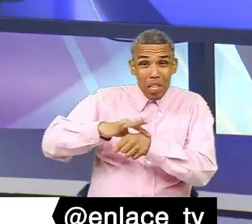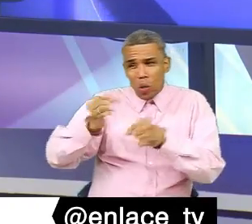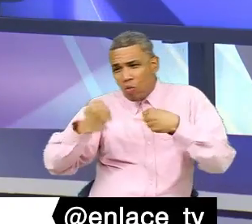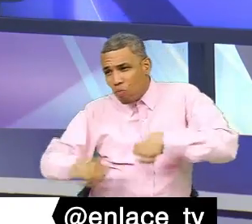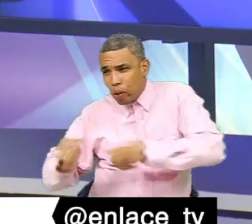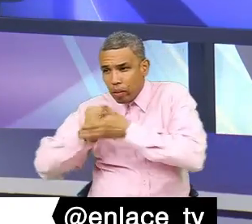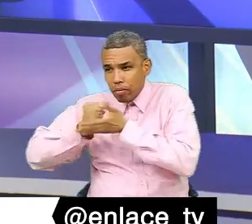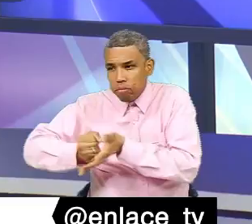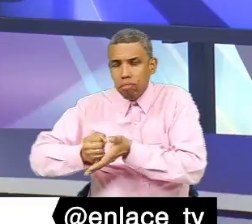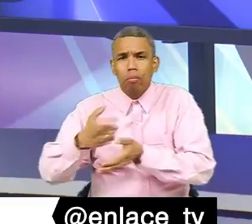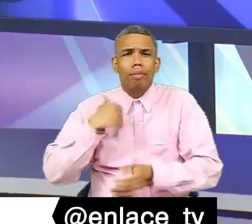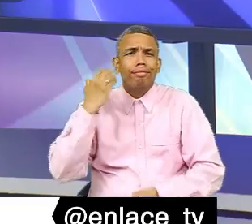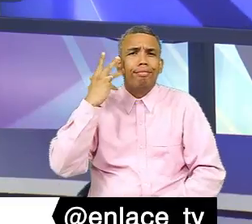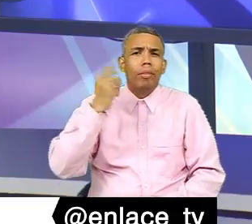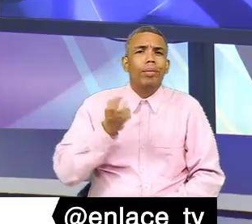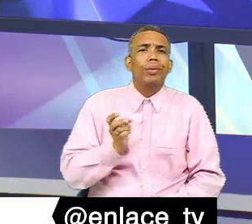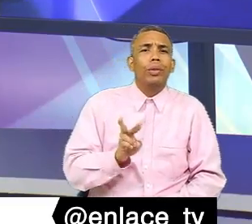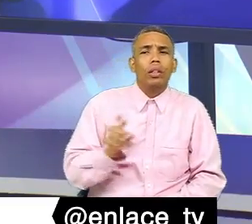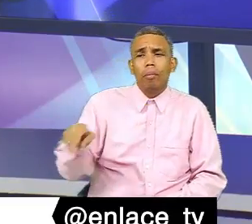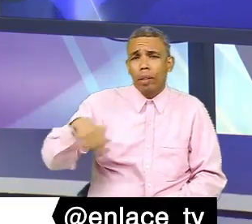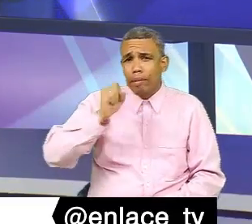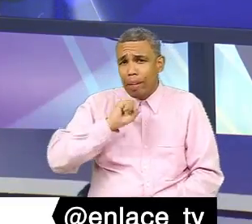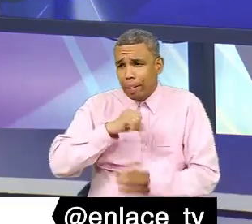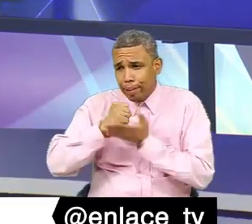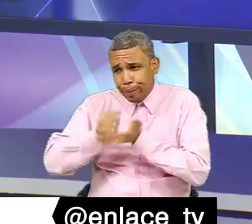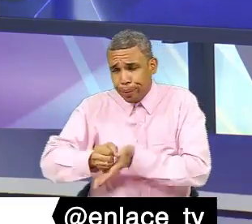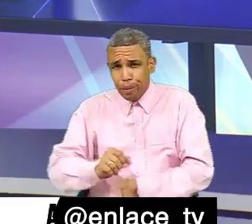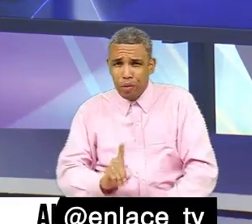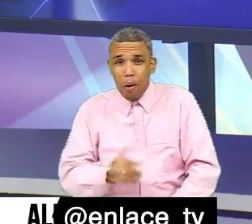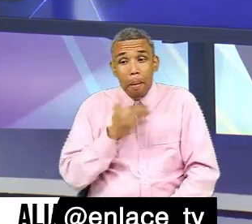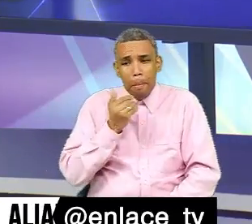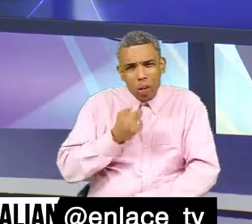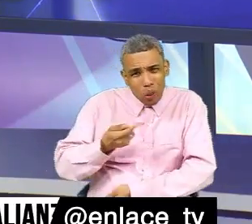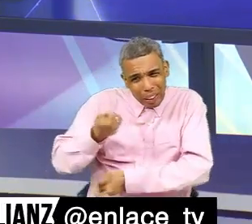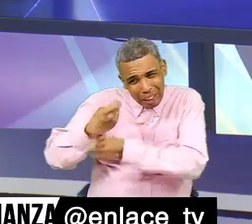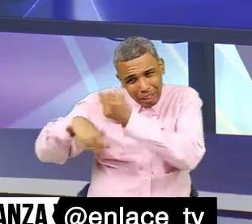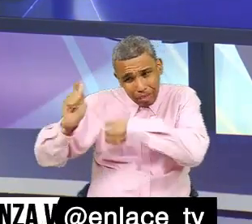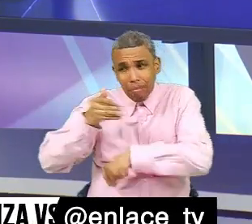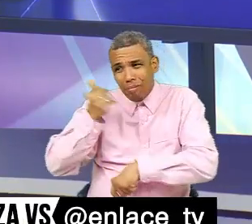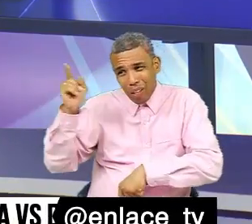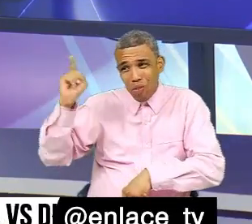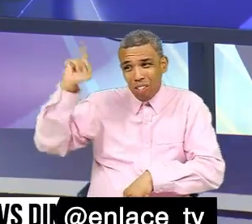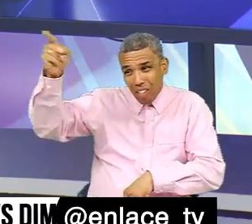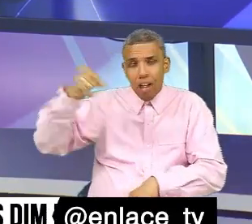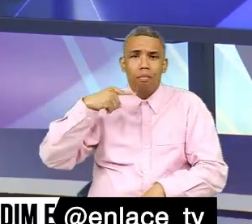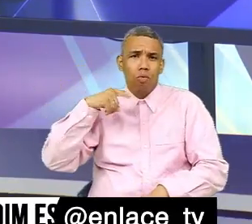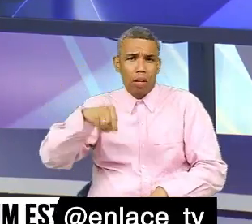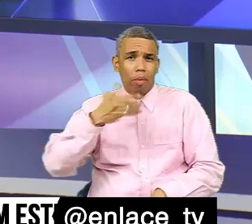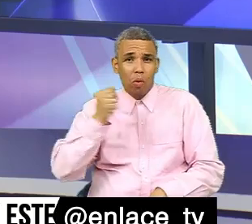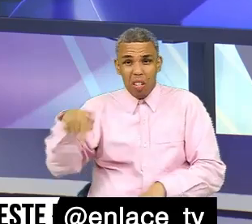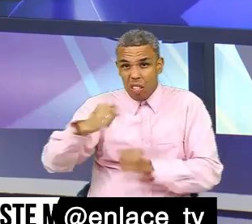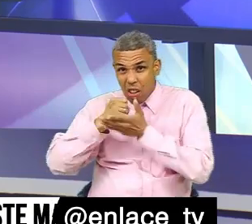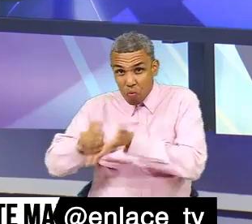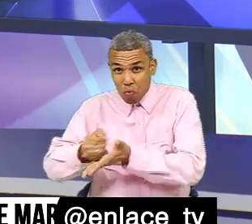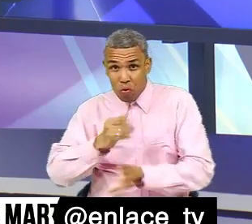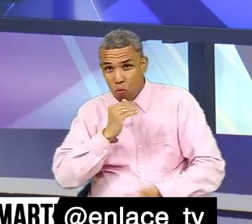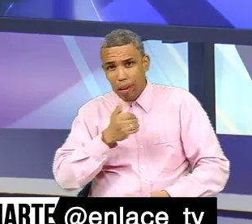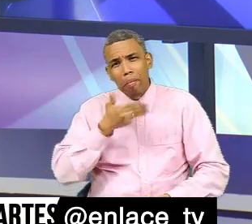traslado a una atención en salud de un tercer nivel en Bucaramanga, porque hasta el momento no ha recibido atención médica especializada que